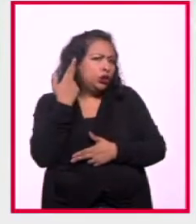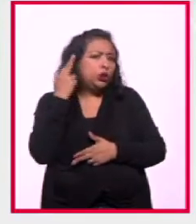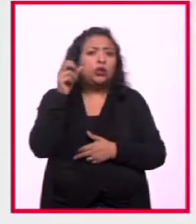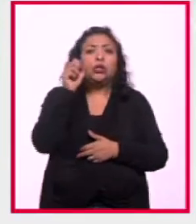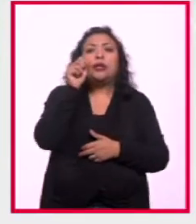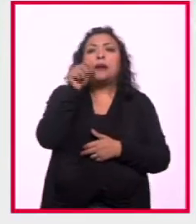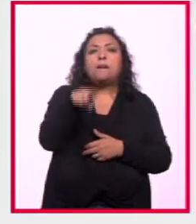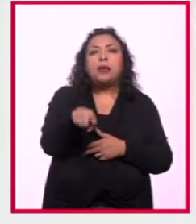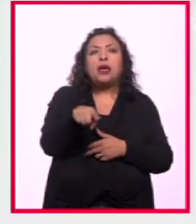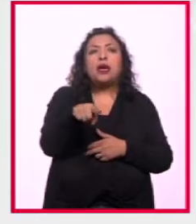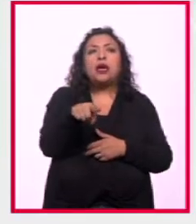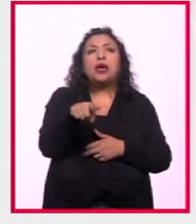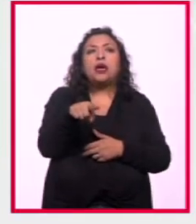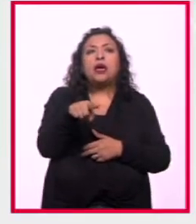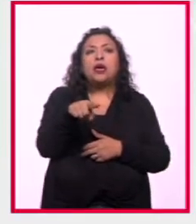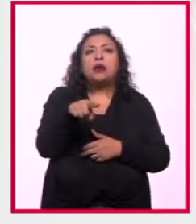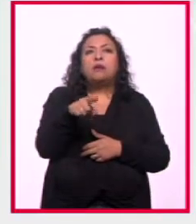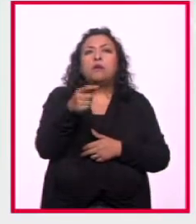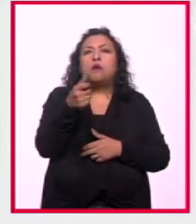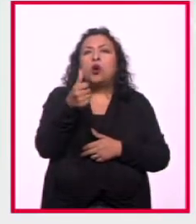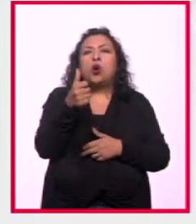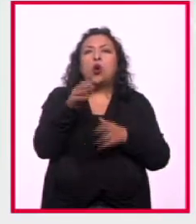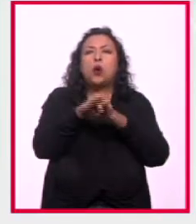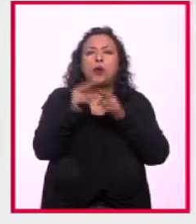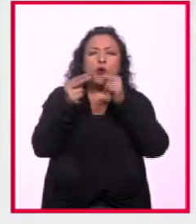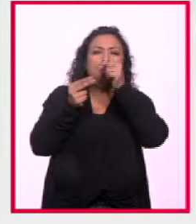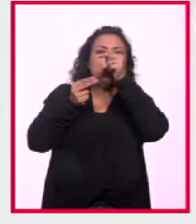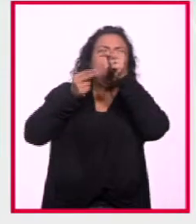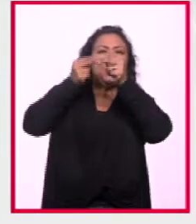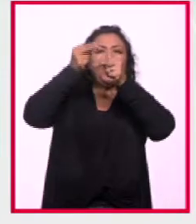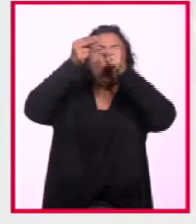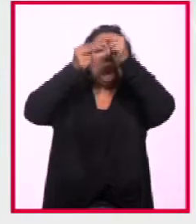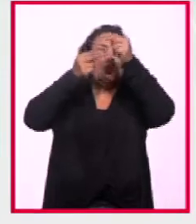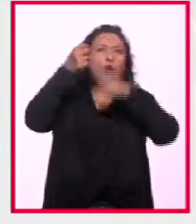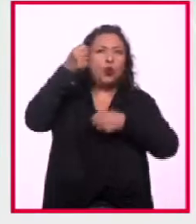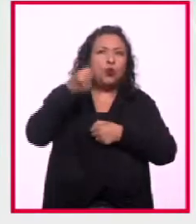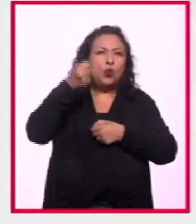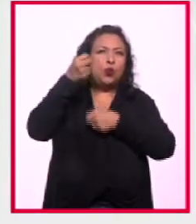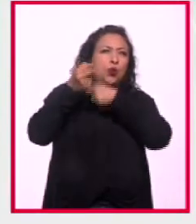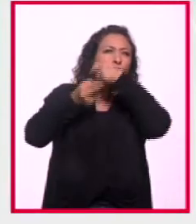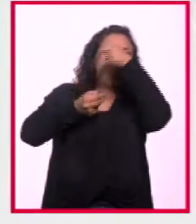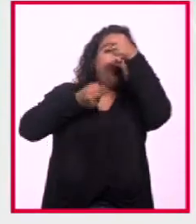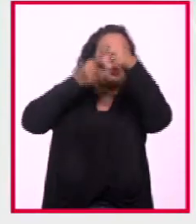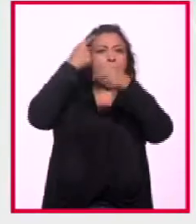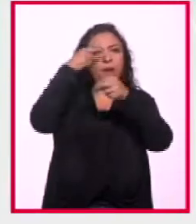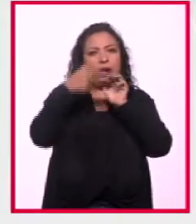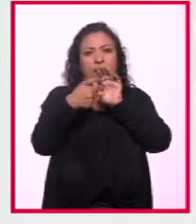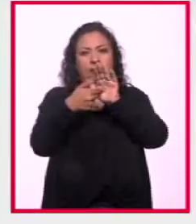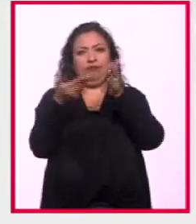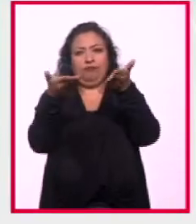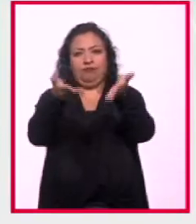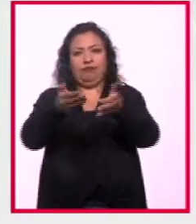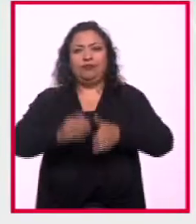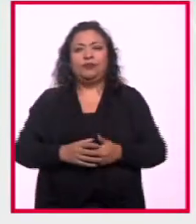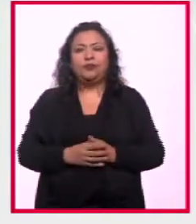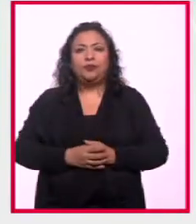poco de de efectos de humo ya separadas para la presentación